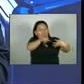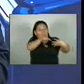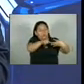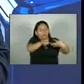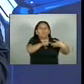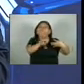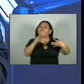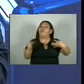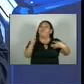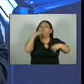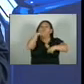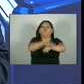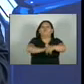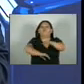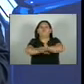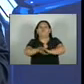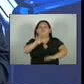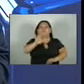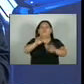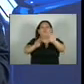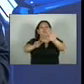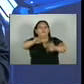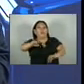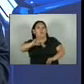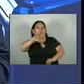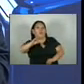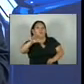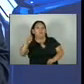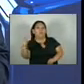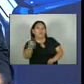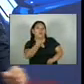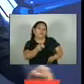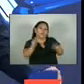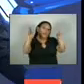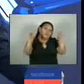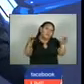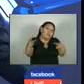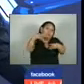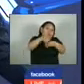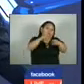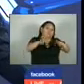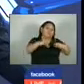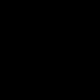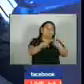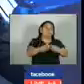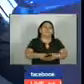permitido la captura de más de 57 mil personas acusadas de pertenecer a pandillas.